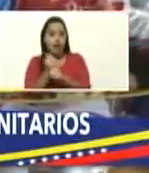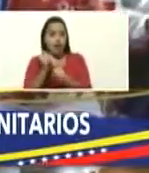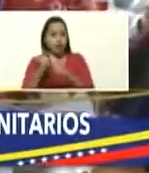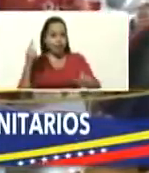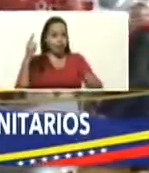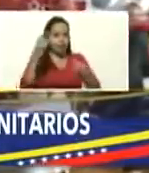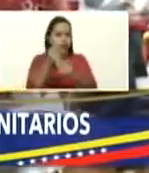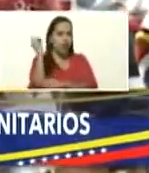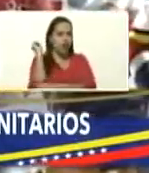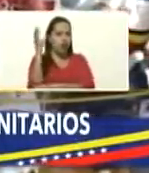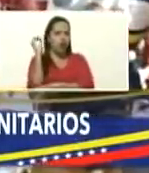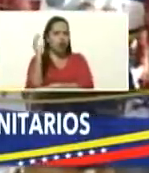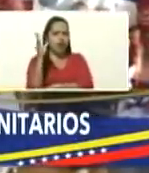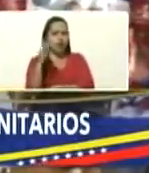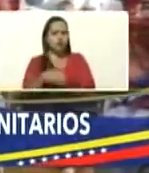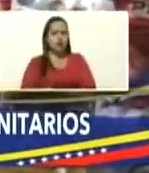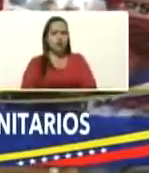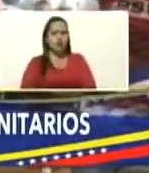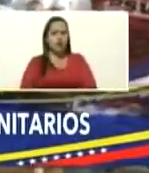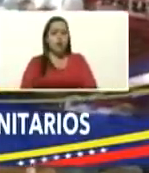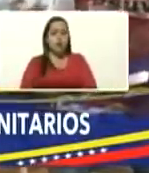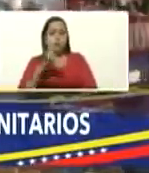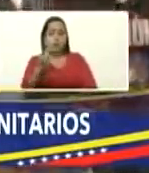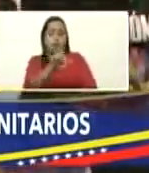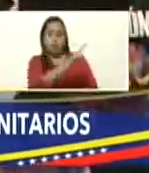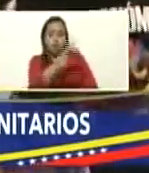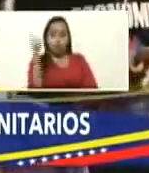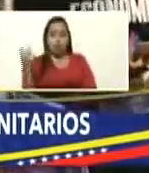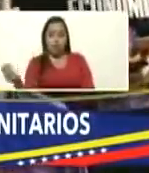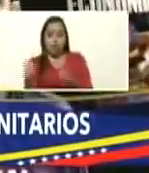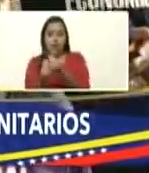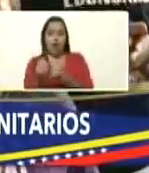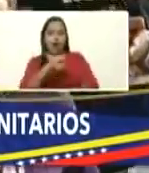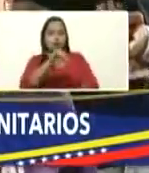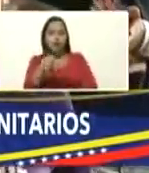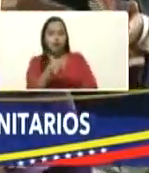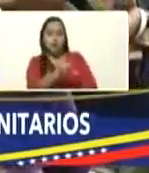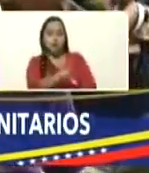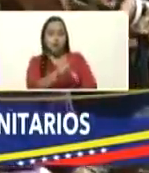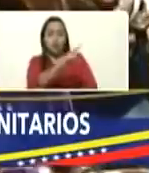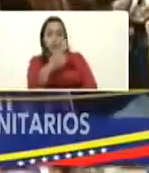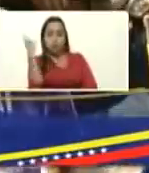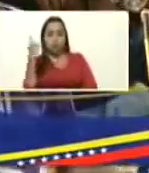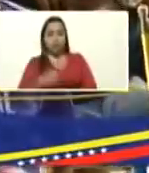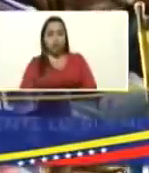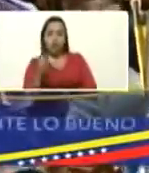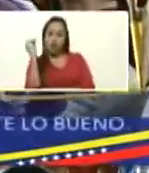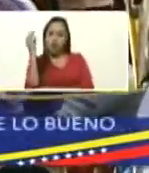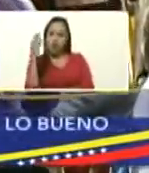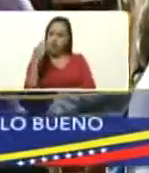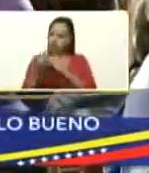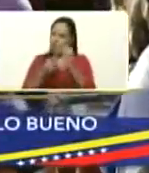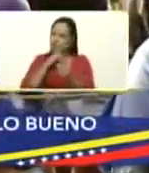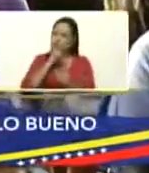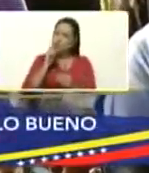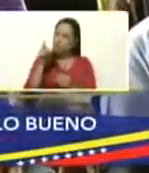al Congreso del PSUV y de la Juventud, rumbo al Congreso, ¿cómo es que lo llamas